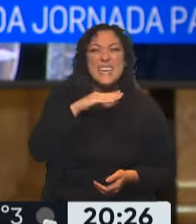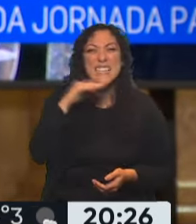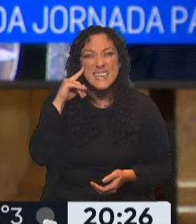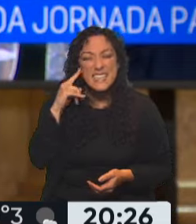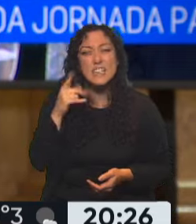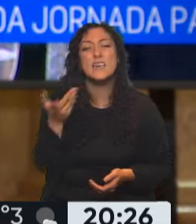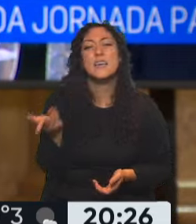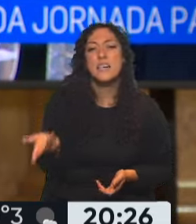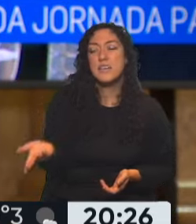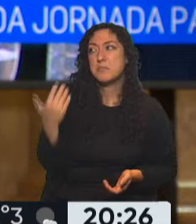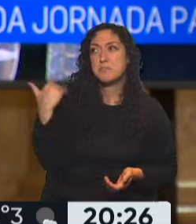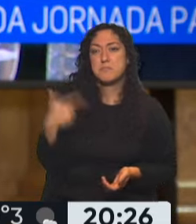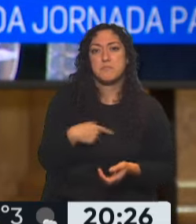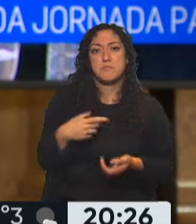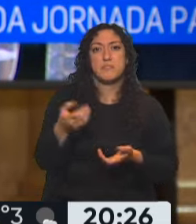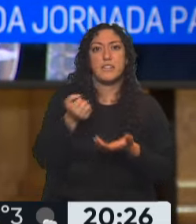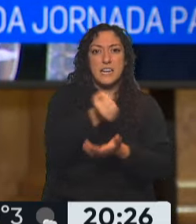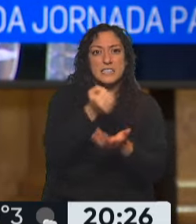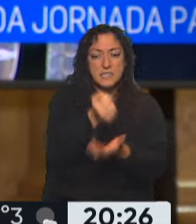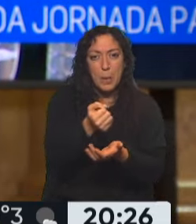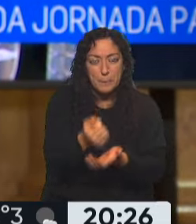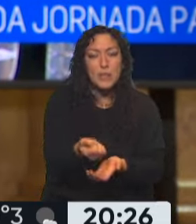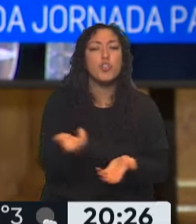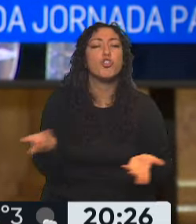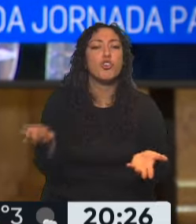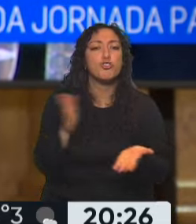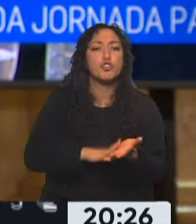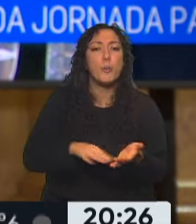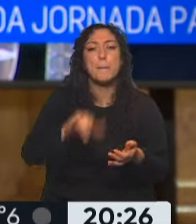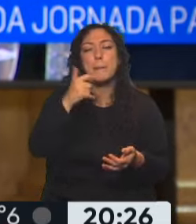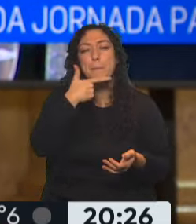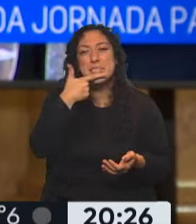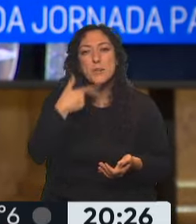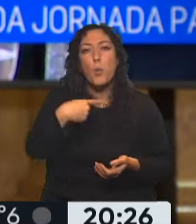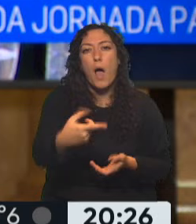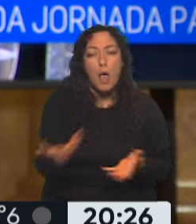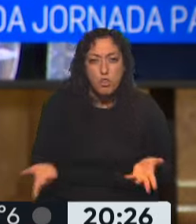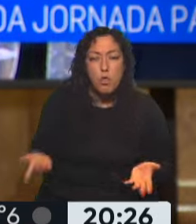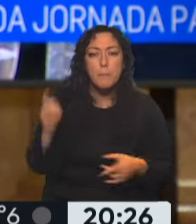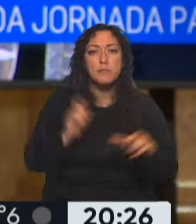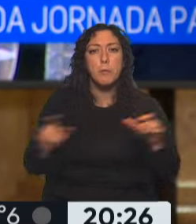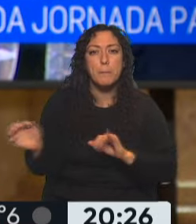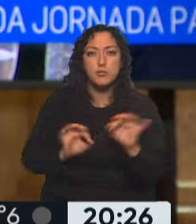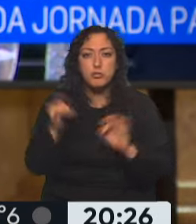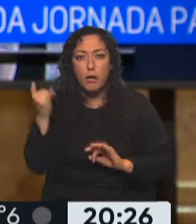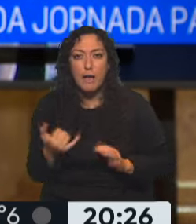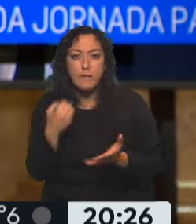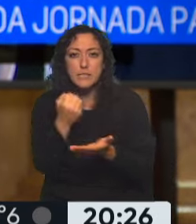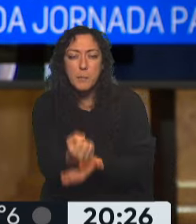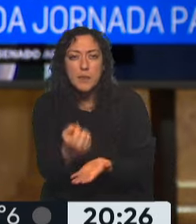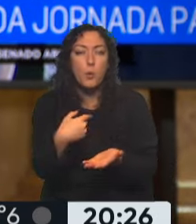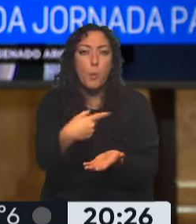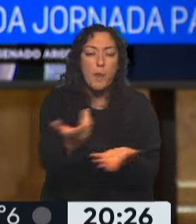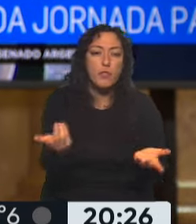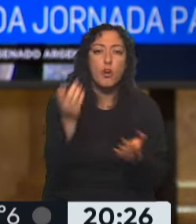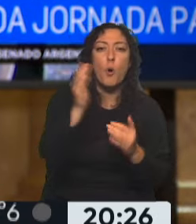ayer cuándo va a haber financiamiento también para las pequeñas y medianas empresas y nuestros emprendedores. No es solo el tema